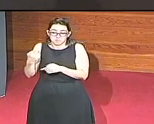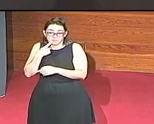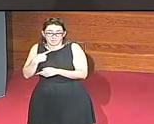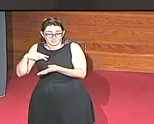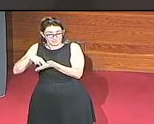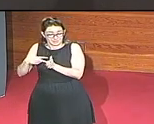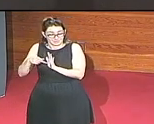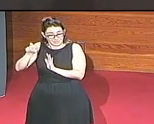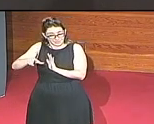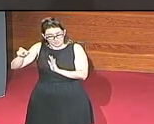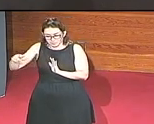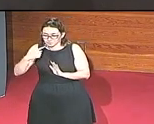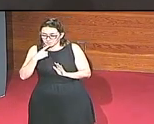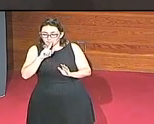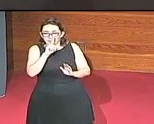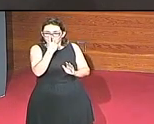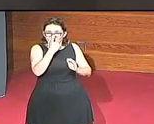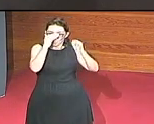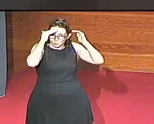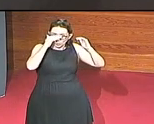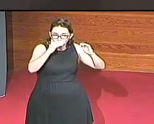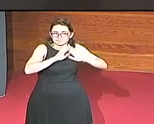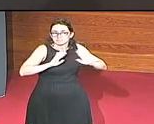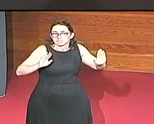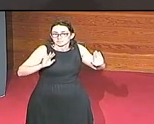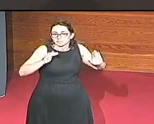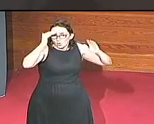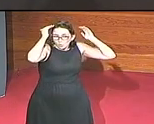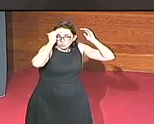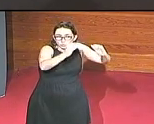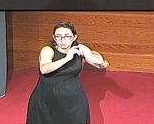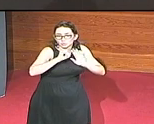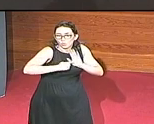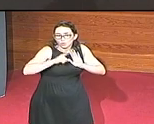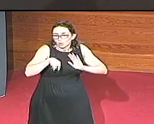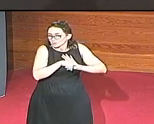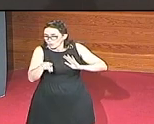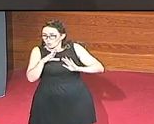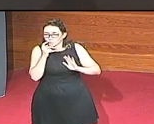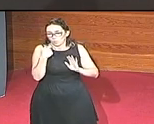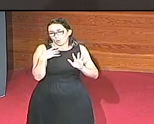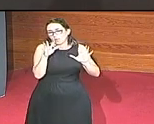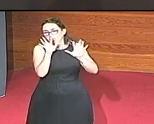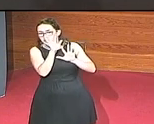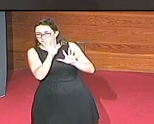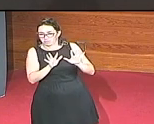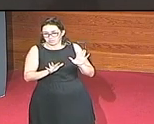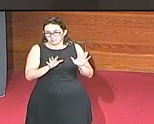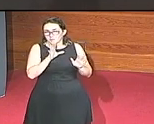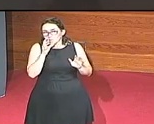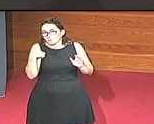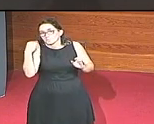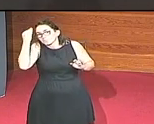el primer porsche no se sabe que hubiera más pero entonces por eso esa parte lass es como más difuminada porque intuye es que era una plaza porticada